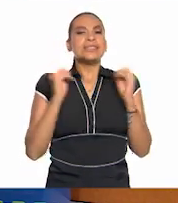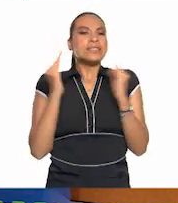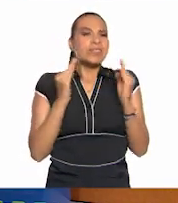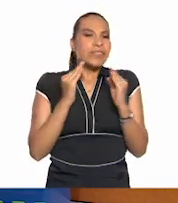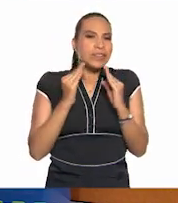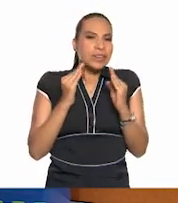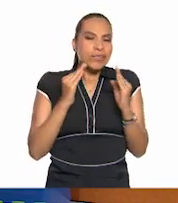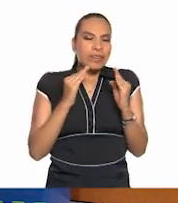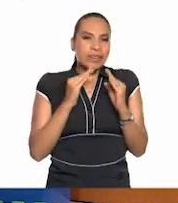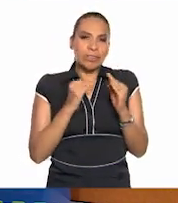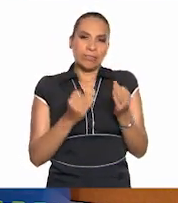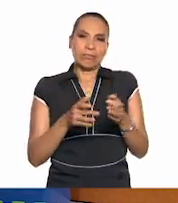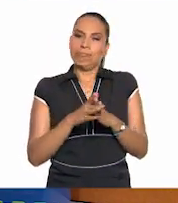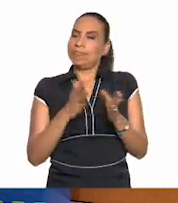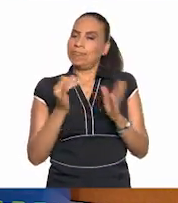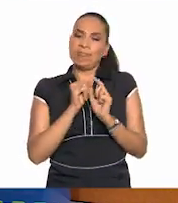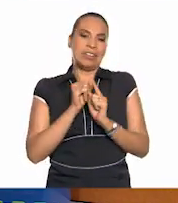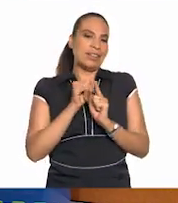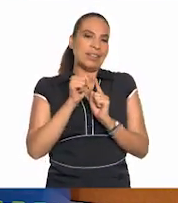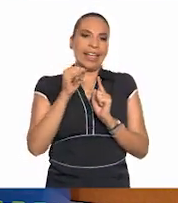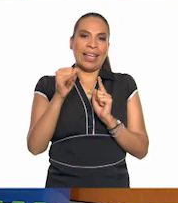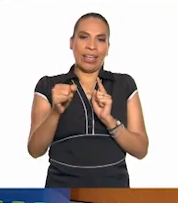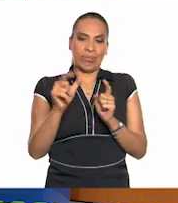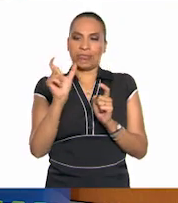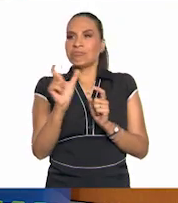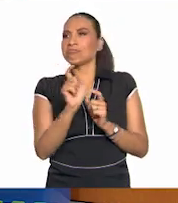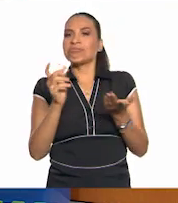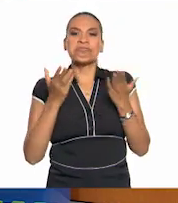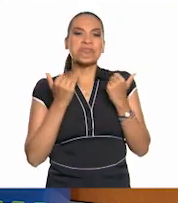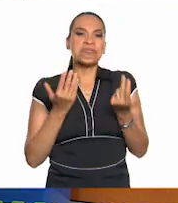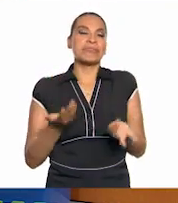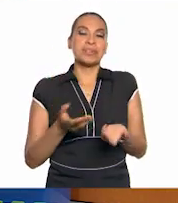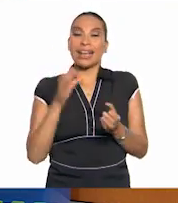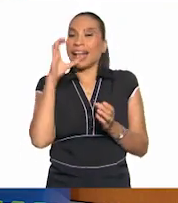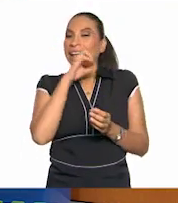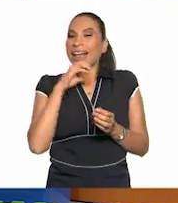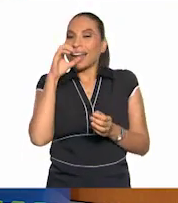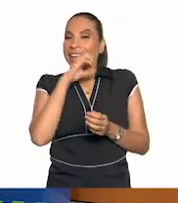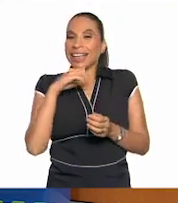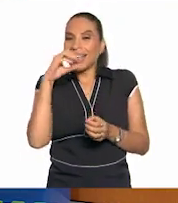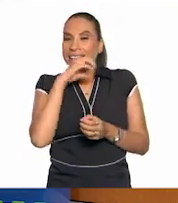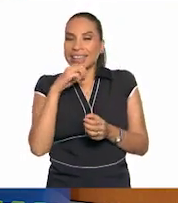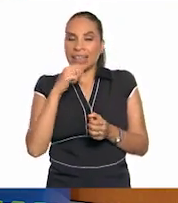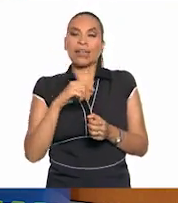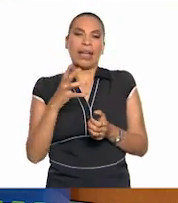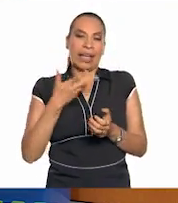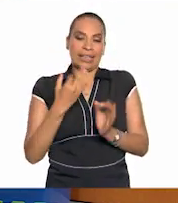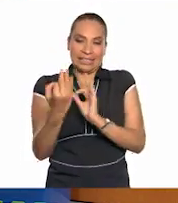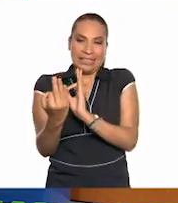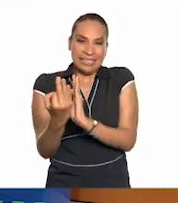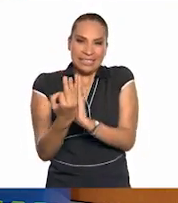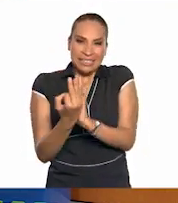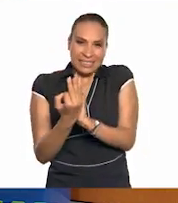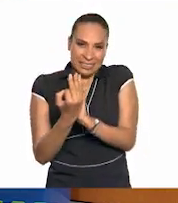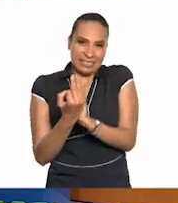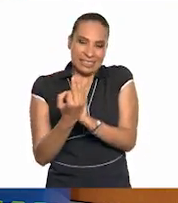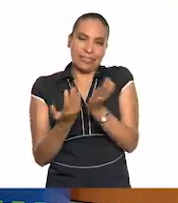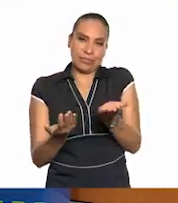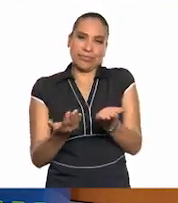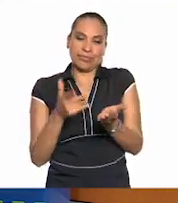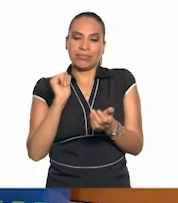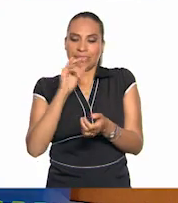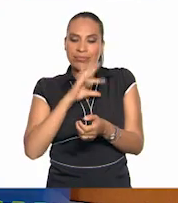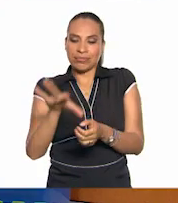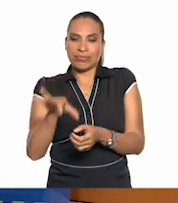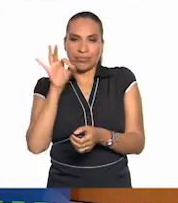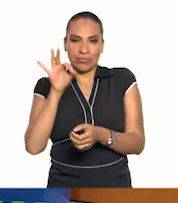frío, frío, si estás muy lejos de la tarjeta. Y te vamos a decir caliente, caliente, caliente, cuando estés cerquita, cerquita, cerquita de